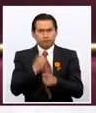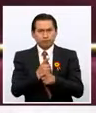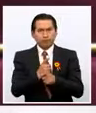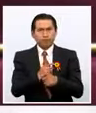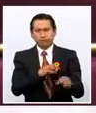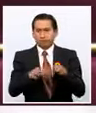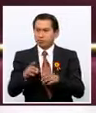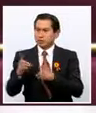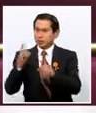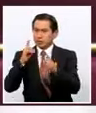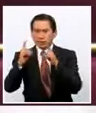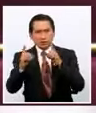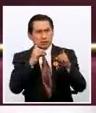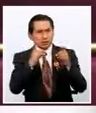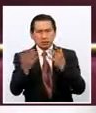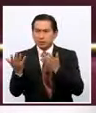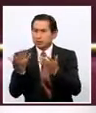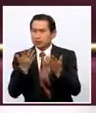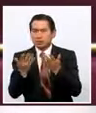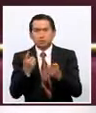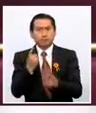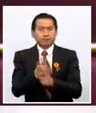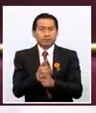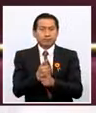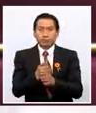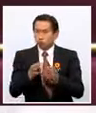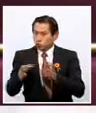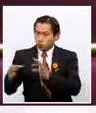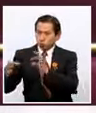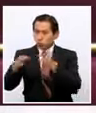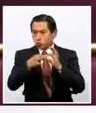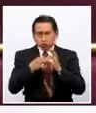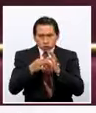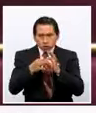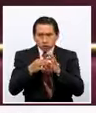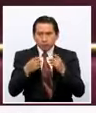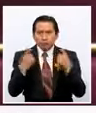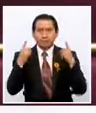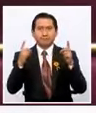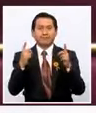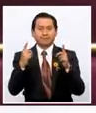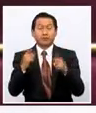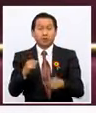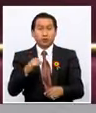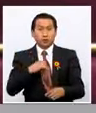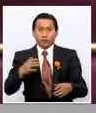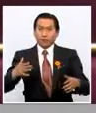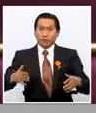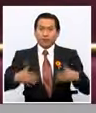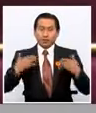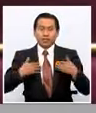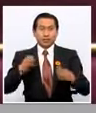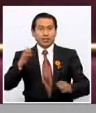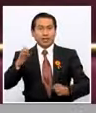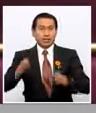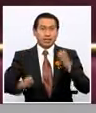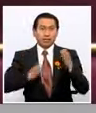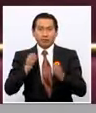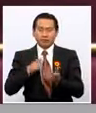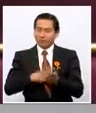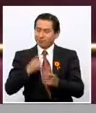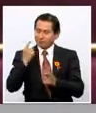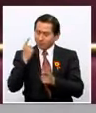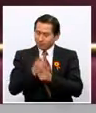dialogando lo hicimos en unidad y estoy contenta y emocionada de que así lo